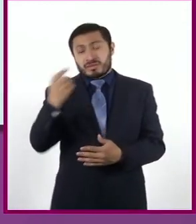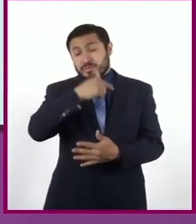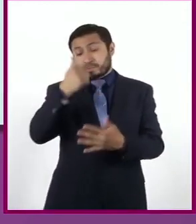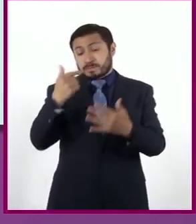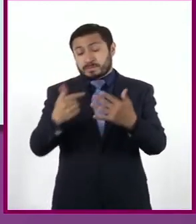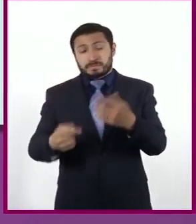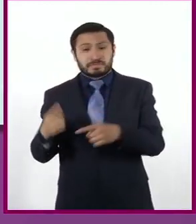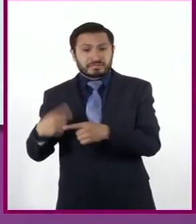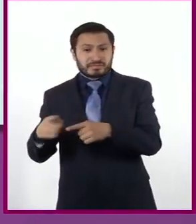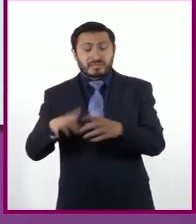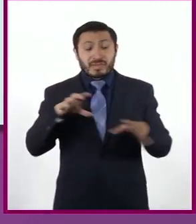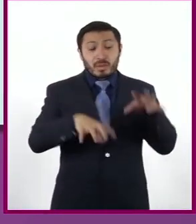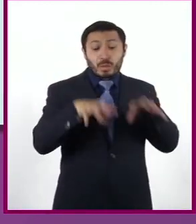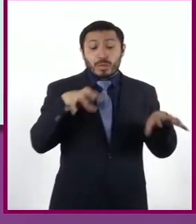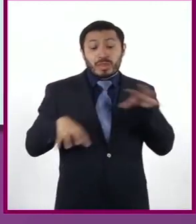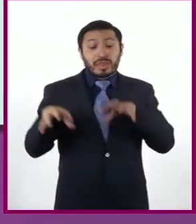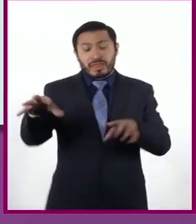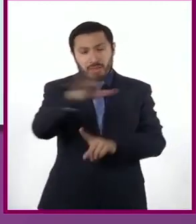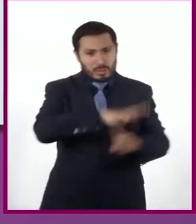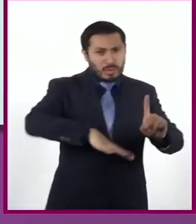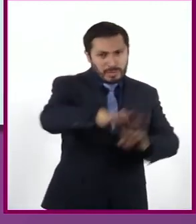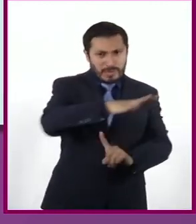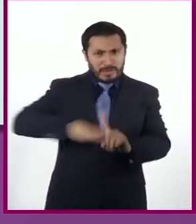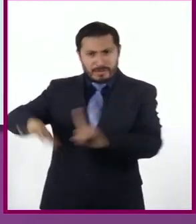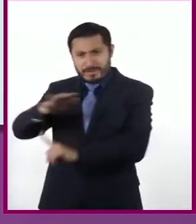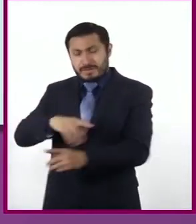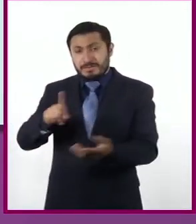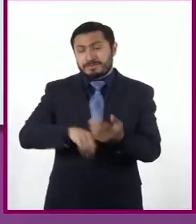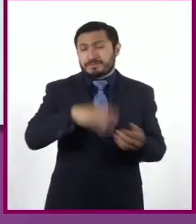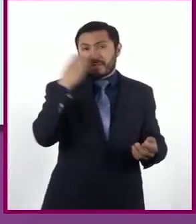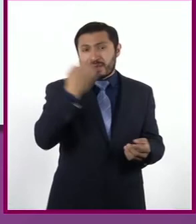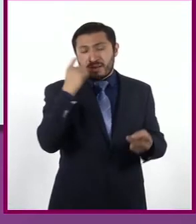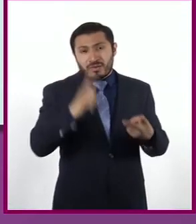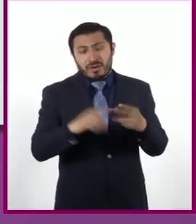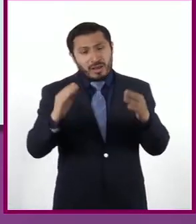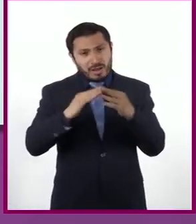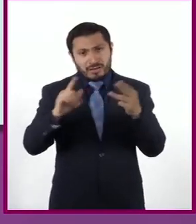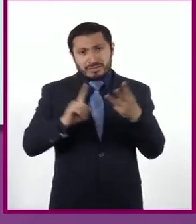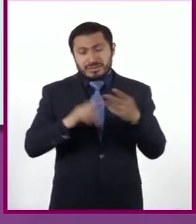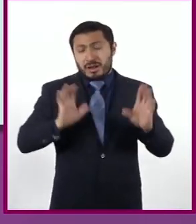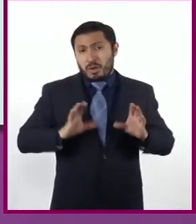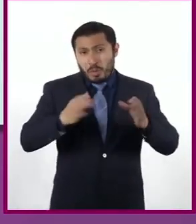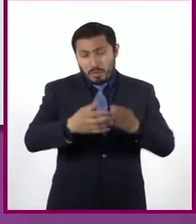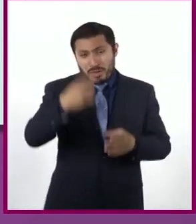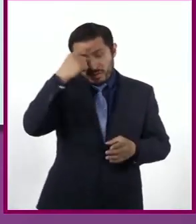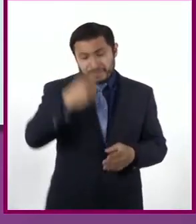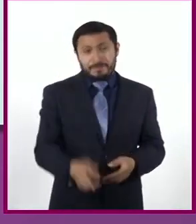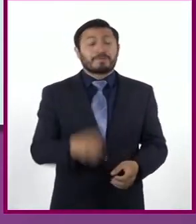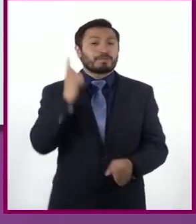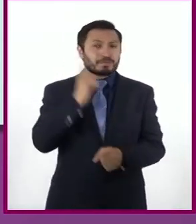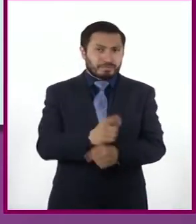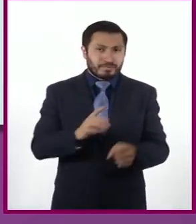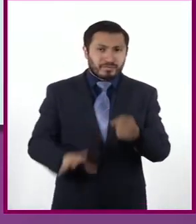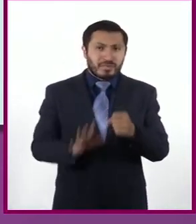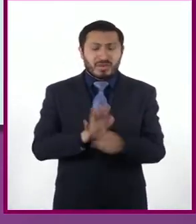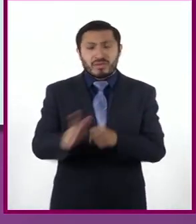los que formas parte, escuela, hogar y comunidad, para hacer visibles los problemas o